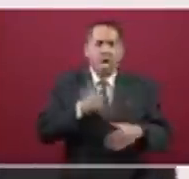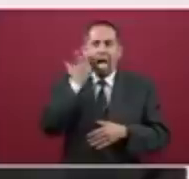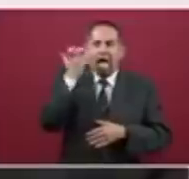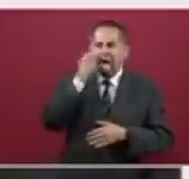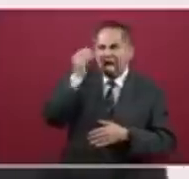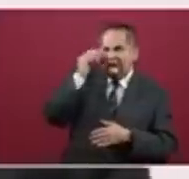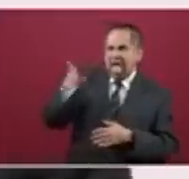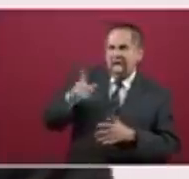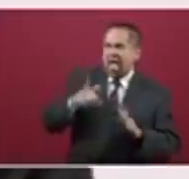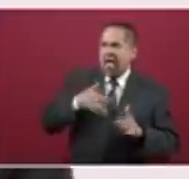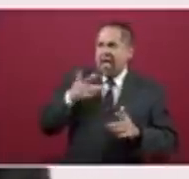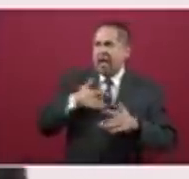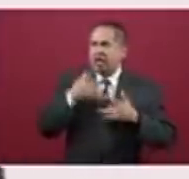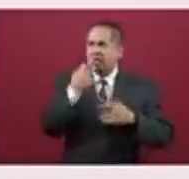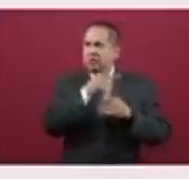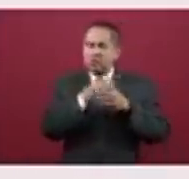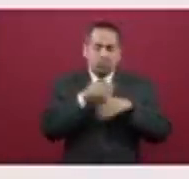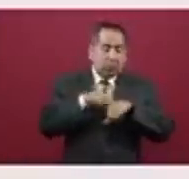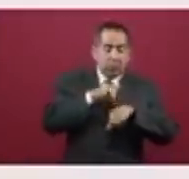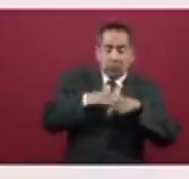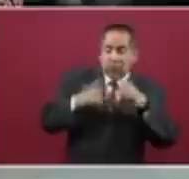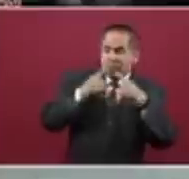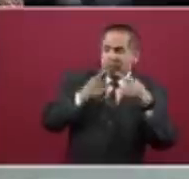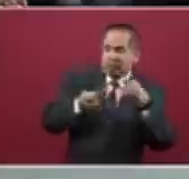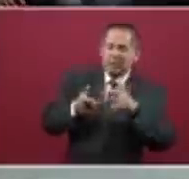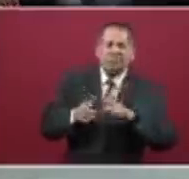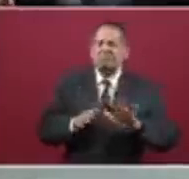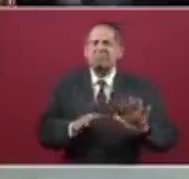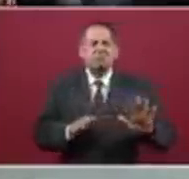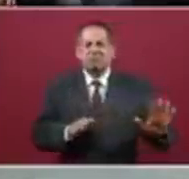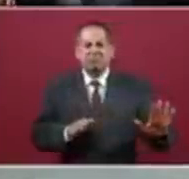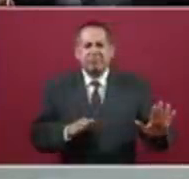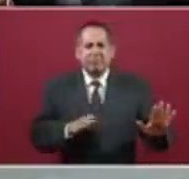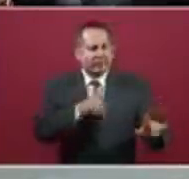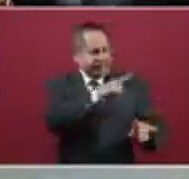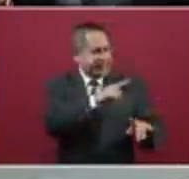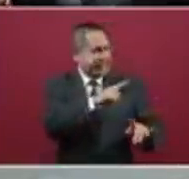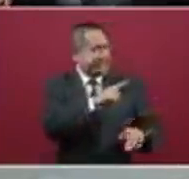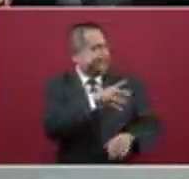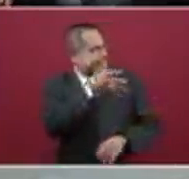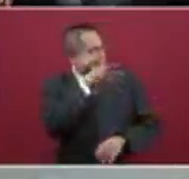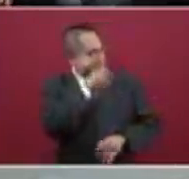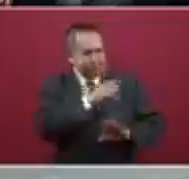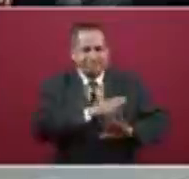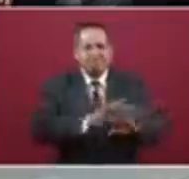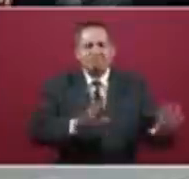sus analistas se van a quedar con las ganas